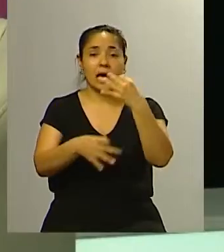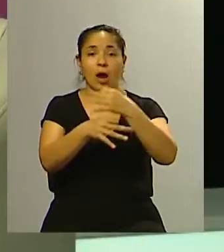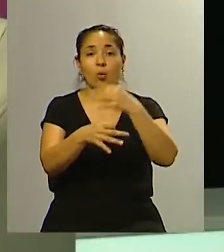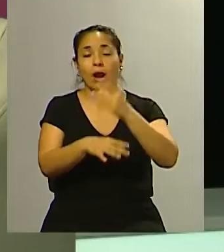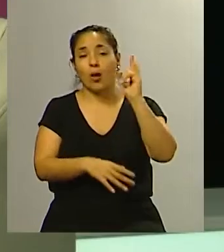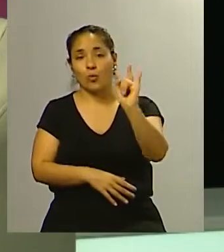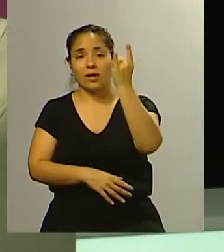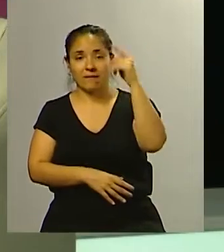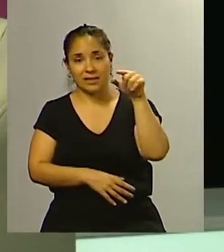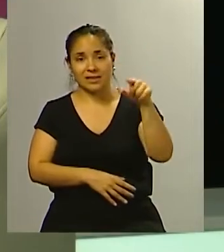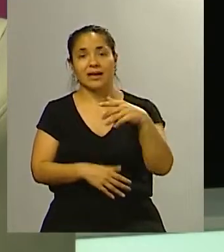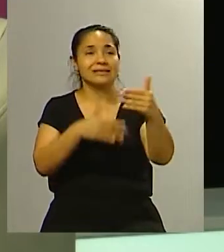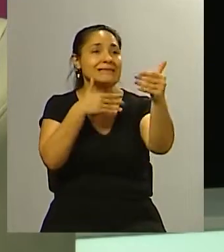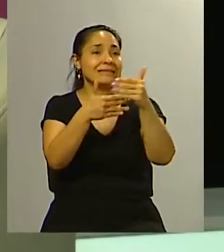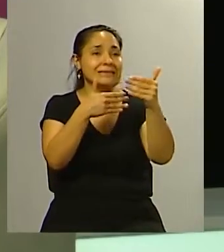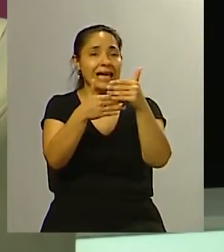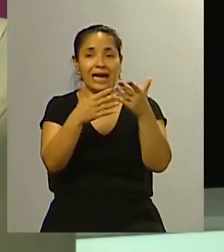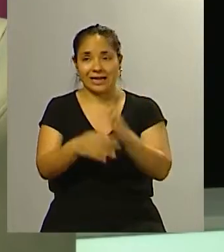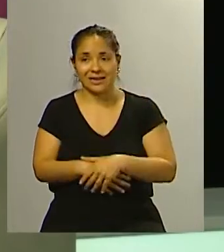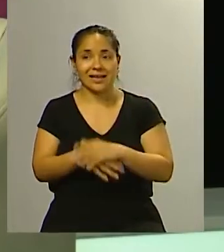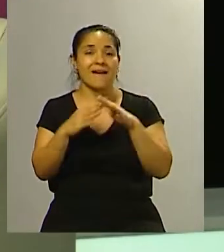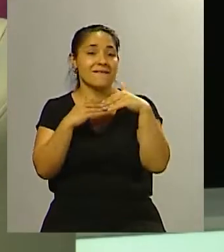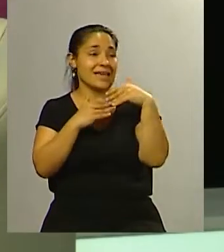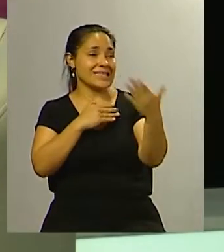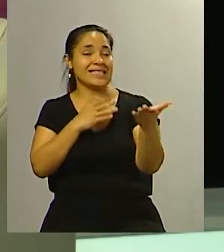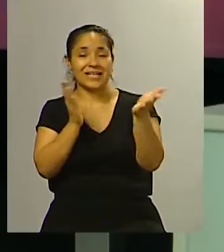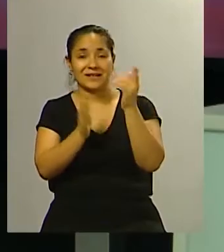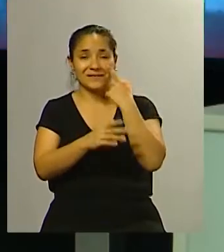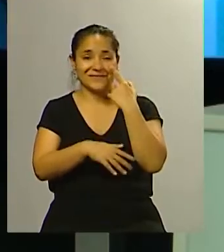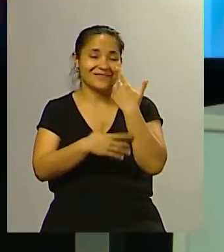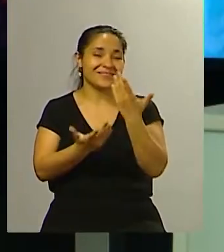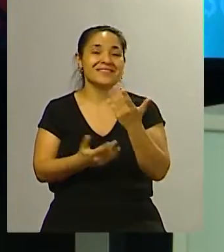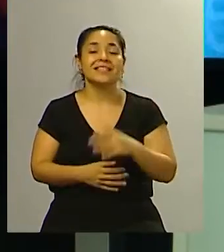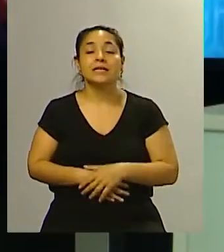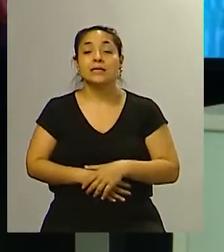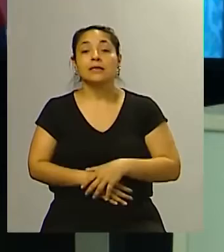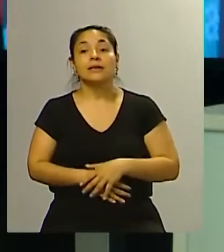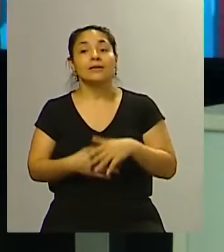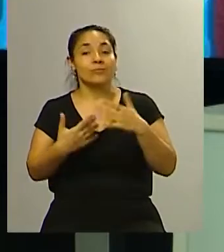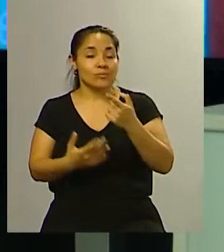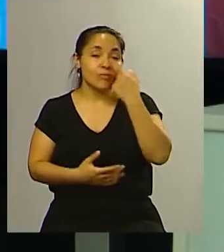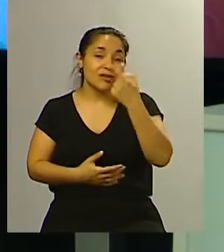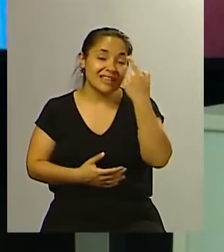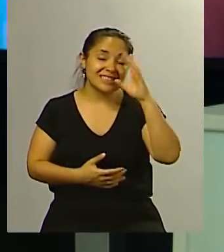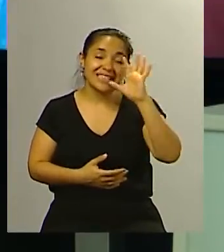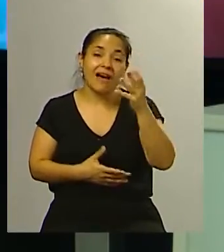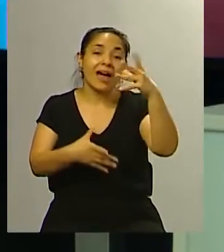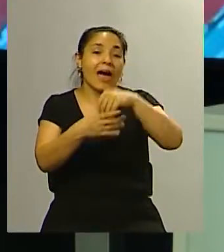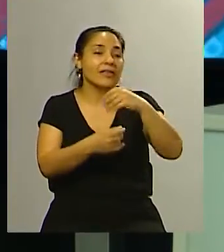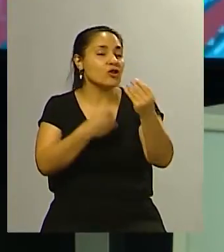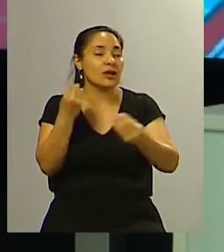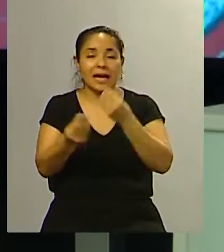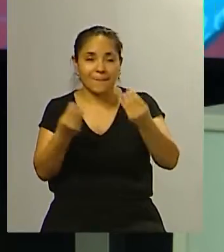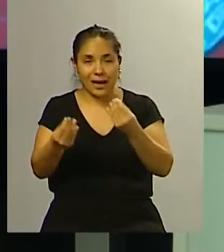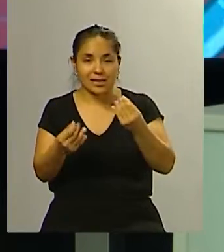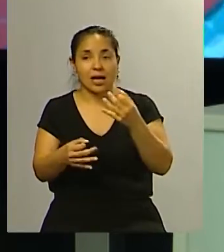universidad. Y bueno, en este que lo tenemos tan próximo que nuestro vecino también somos vecinos. Así es, está bueno saber qué pasa dentro de los colegios de